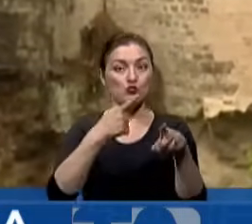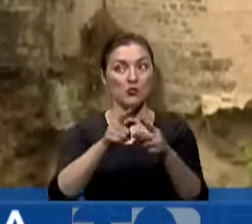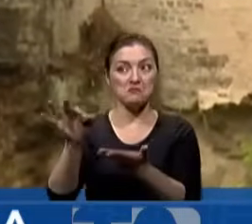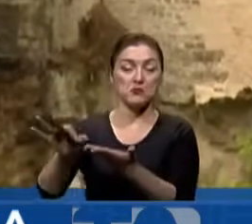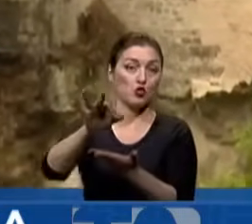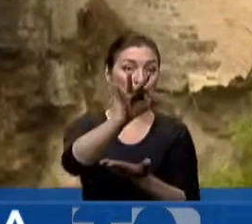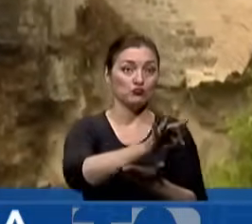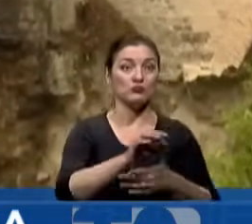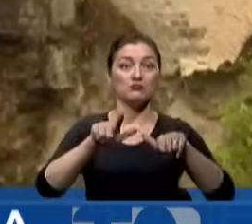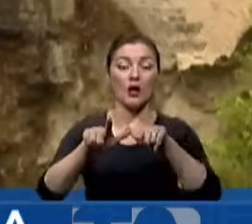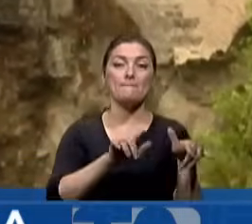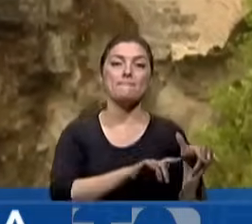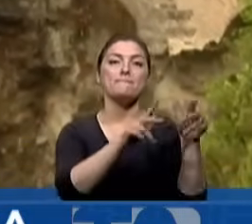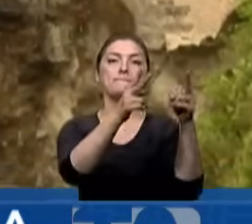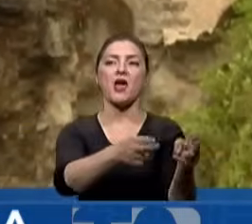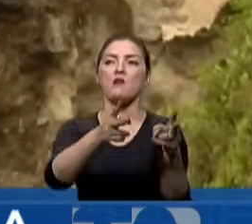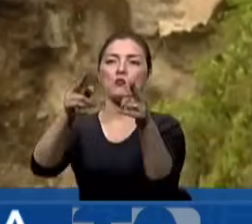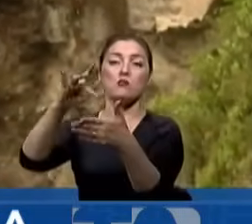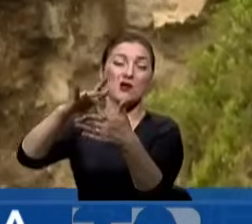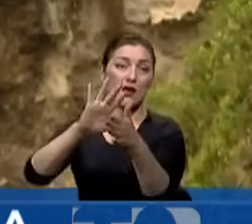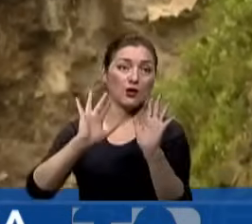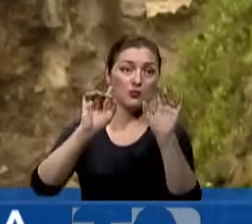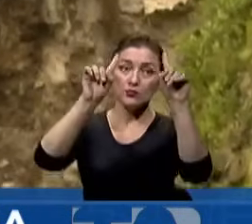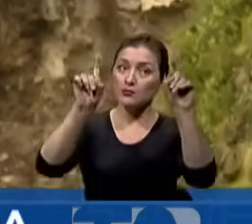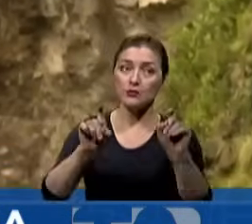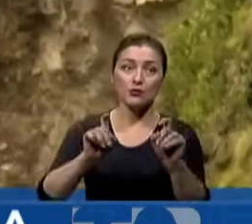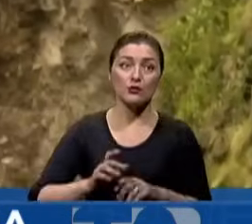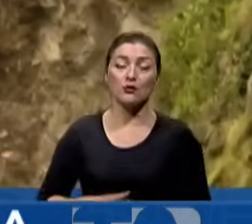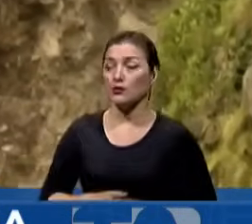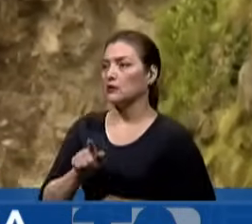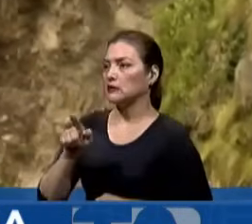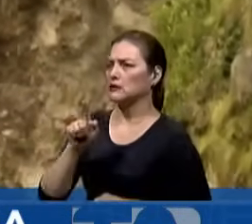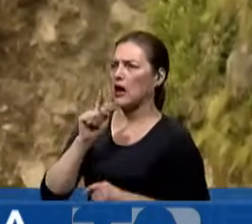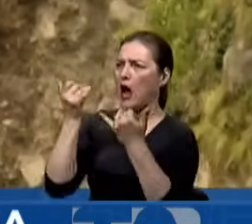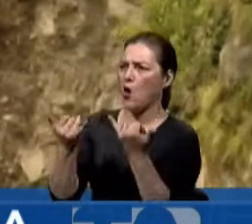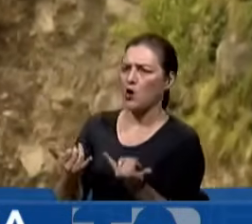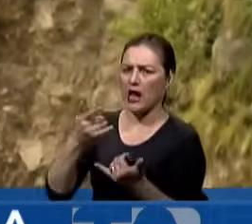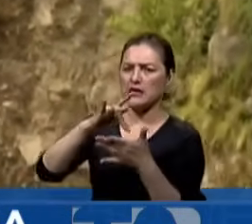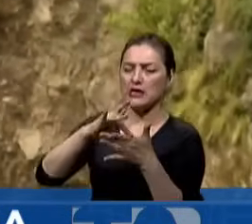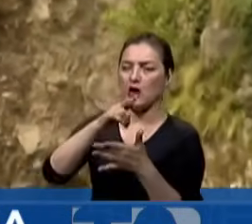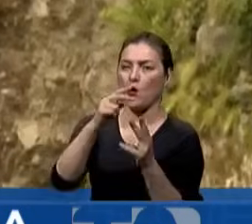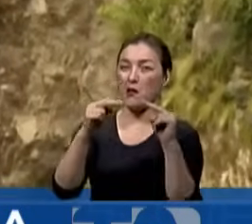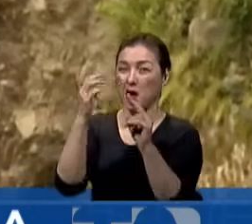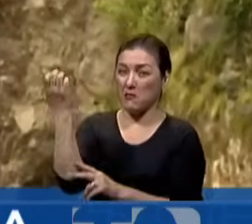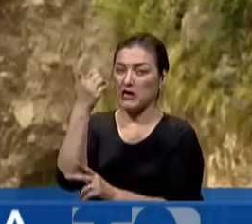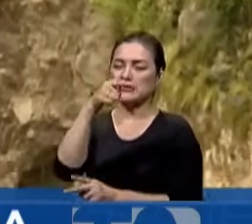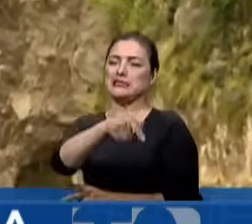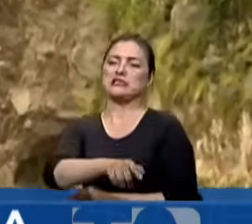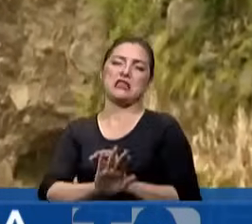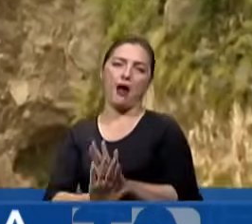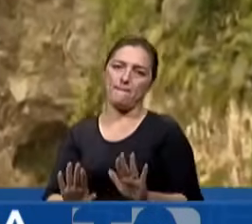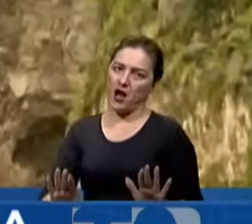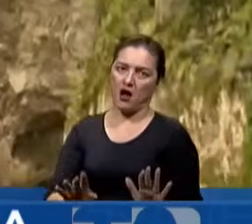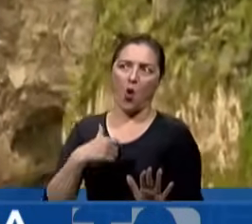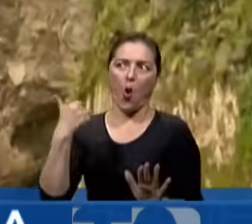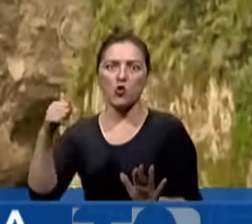zonas en estas condiciones, en condiciones de riesgos. Hasta el momento solo tenemos esta emergencia aquí presentada y todo